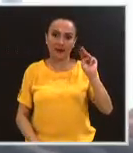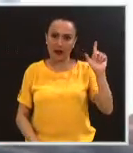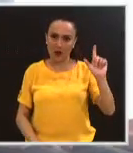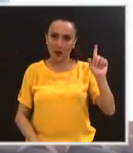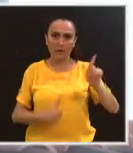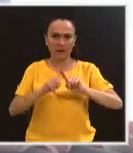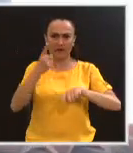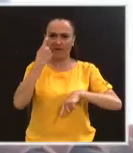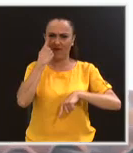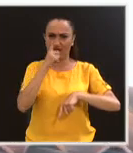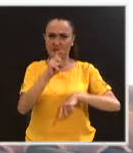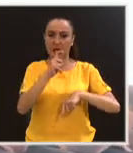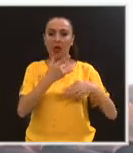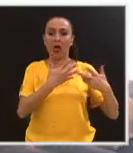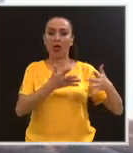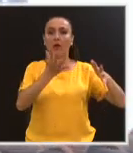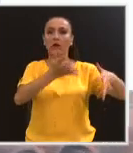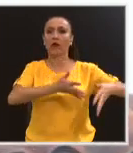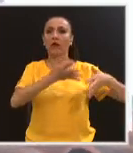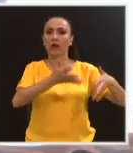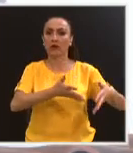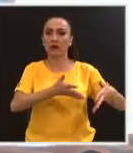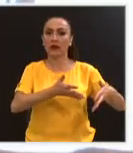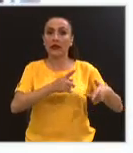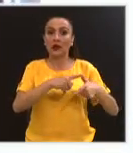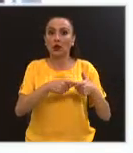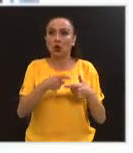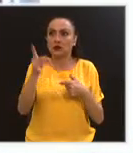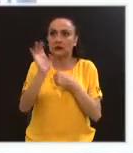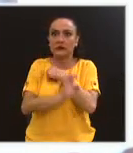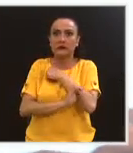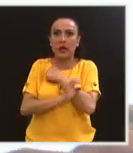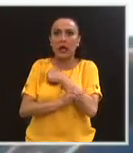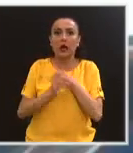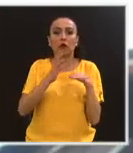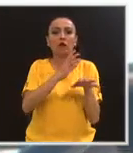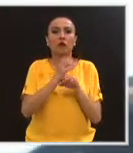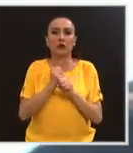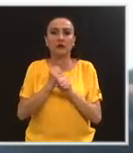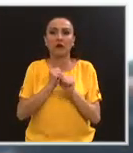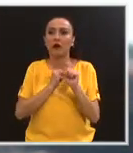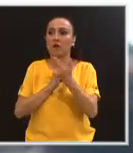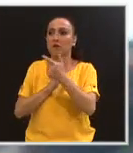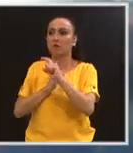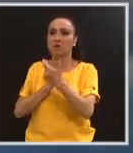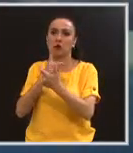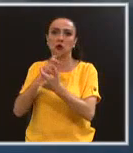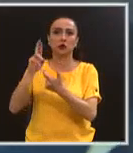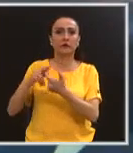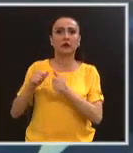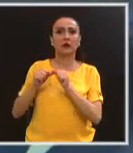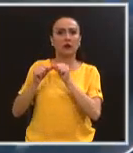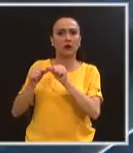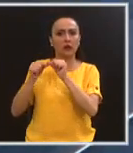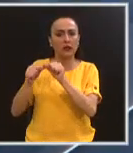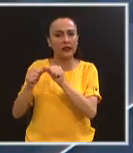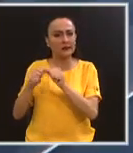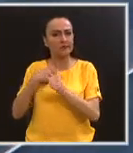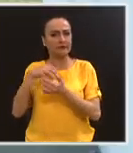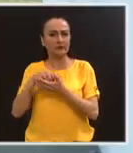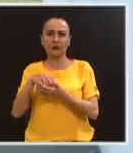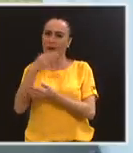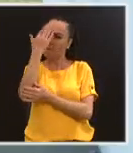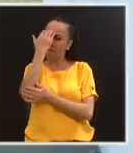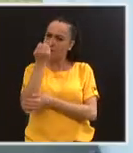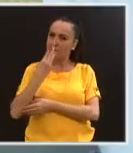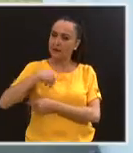pero la fiscalía archivó el caso lo que dio pie a que el extranjero recibiera la credencial como Tico la duda que surgía era por